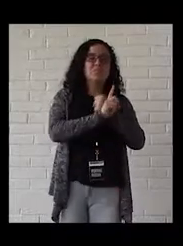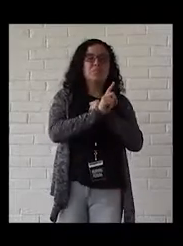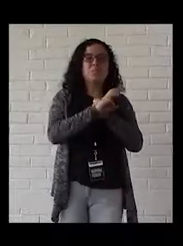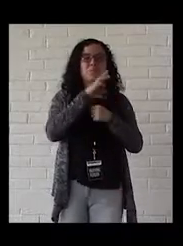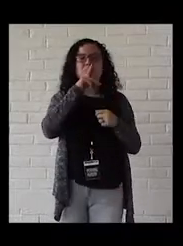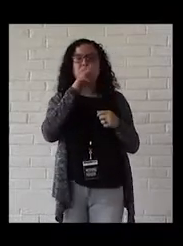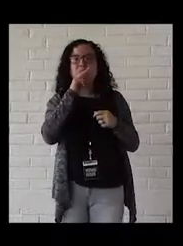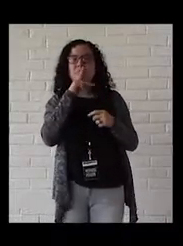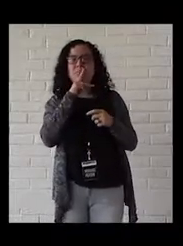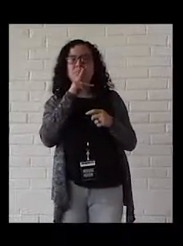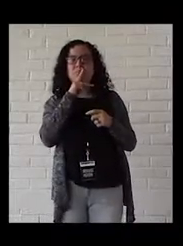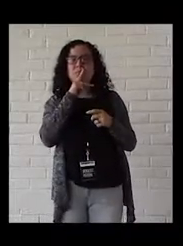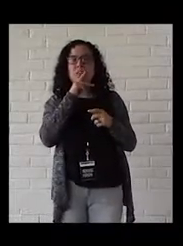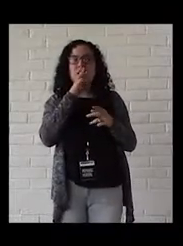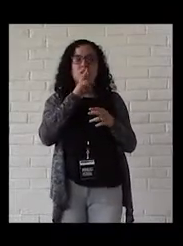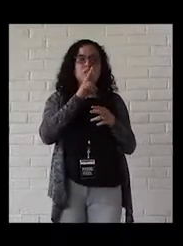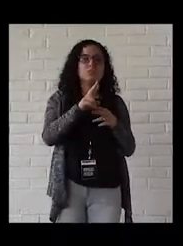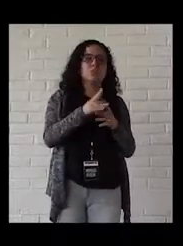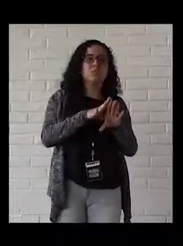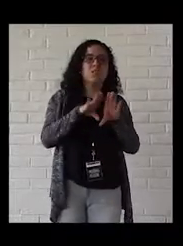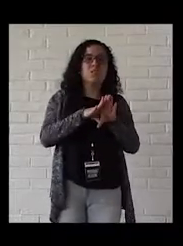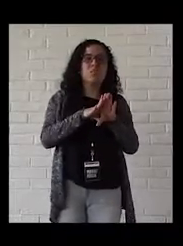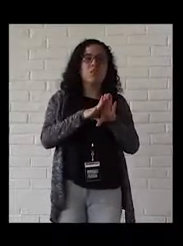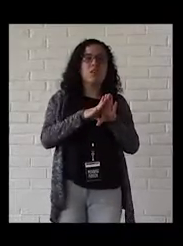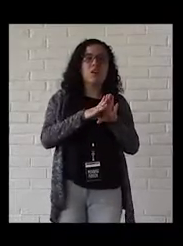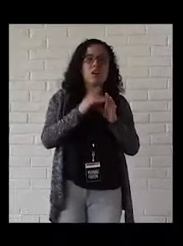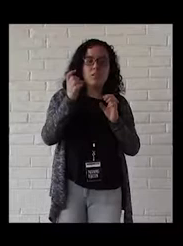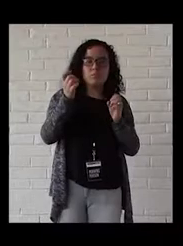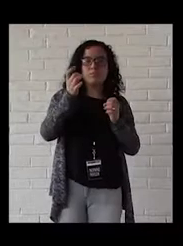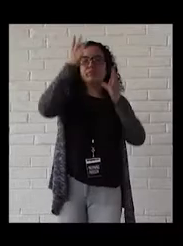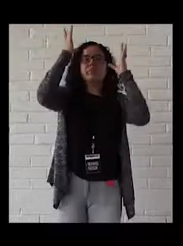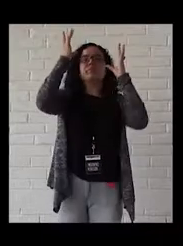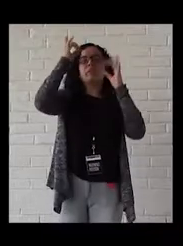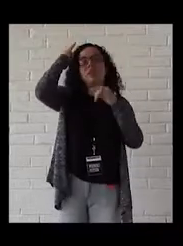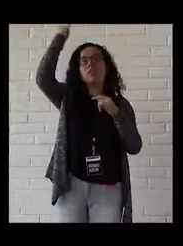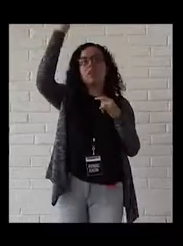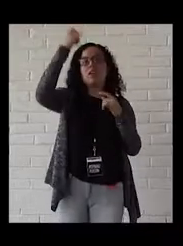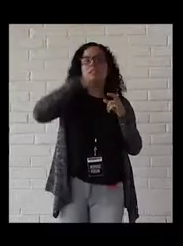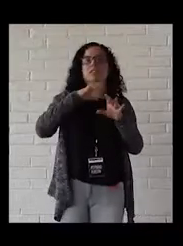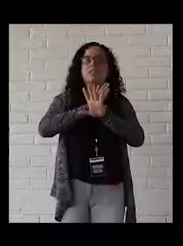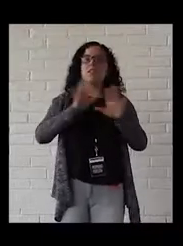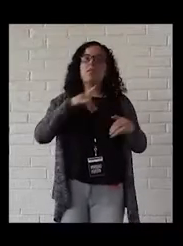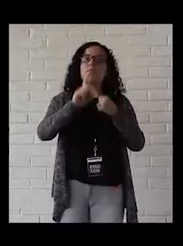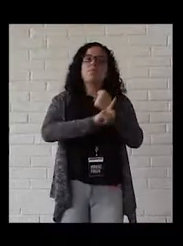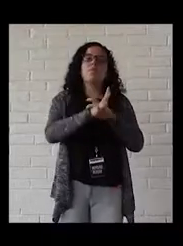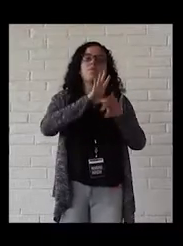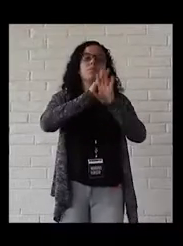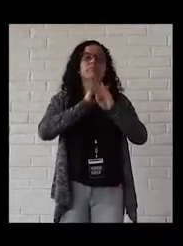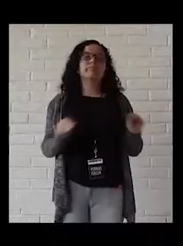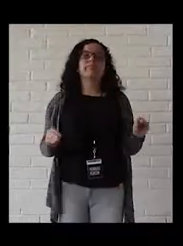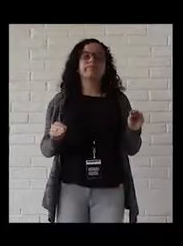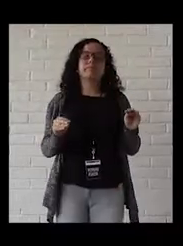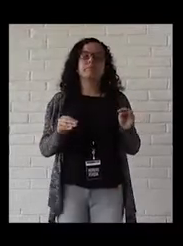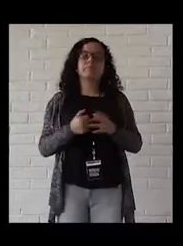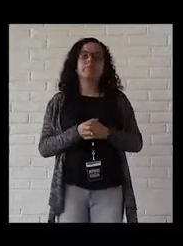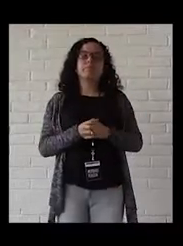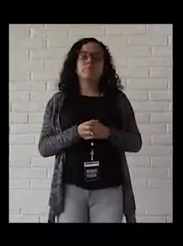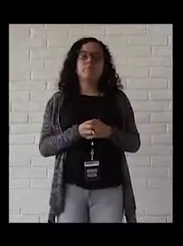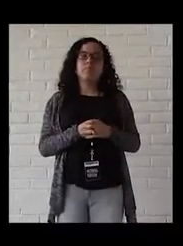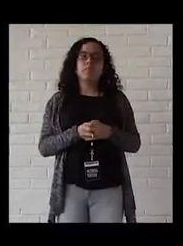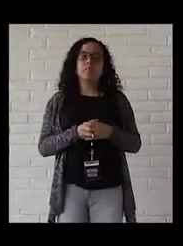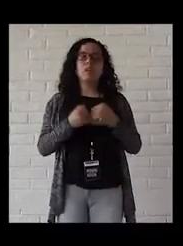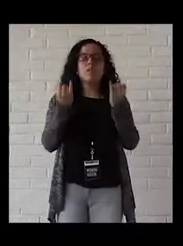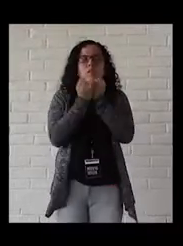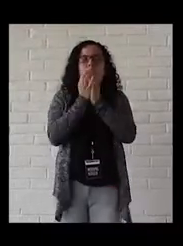resolverlo, y de repente, pum, tiene una nueva estrategia para resolverlo. O igual hay alguna relación personal que